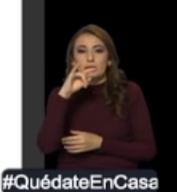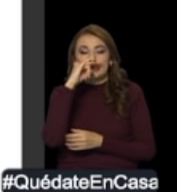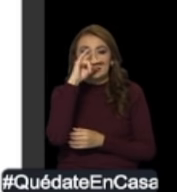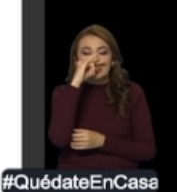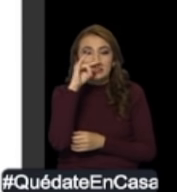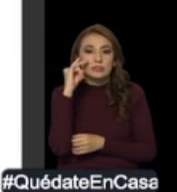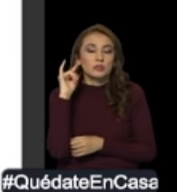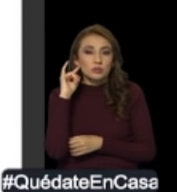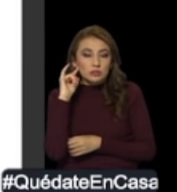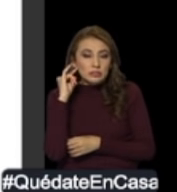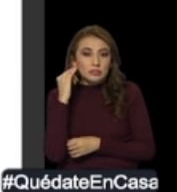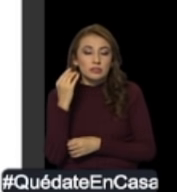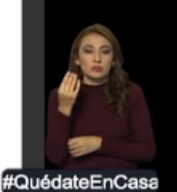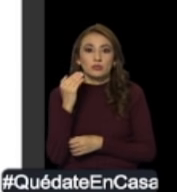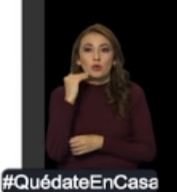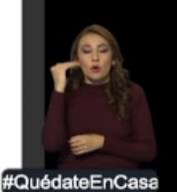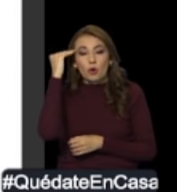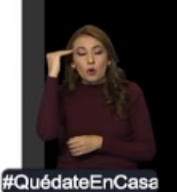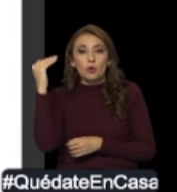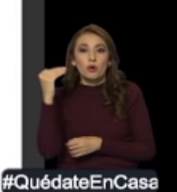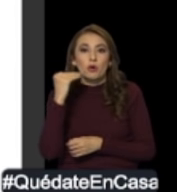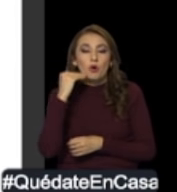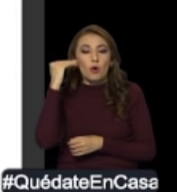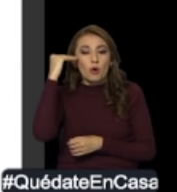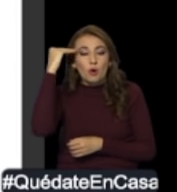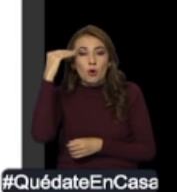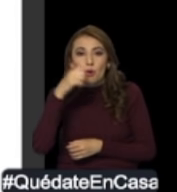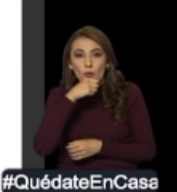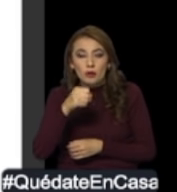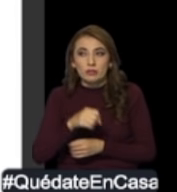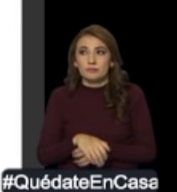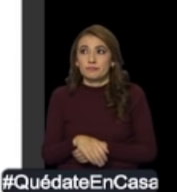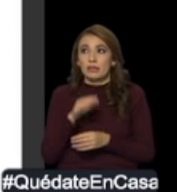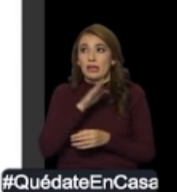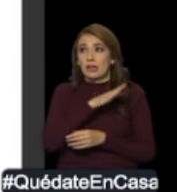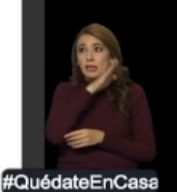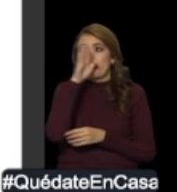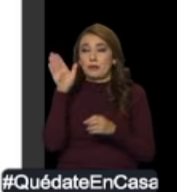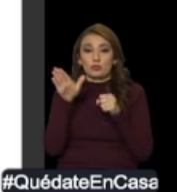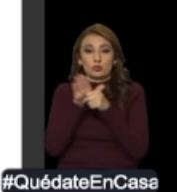los descartados y su respectivo total a mano derecha.